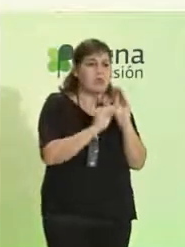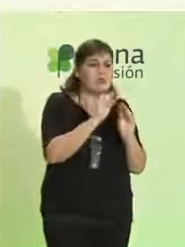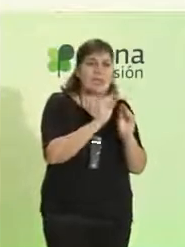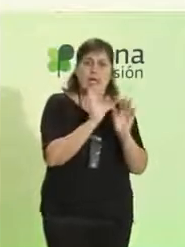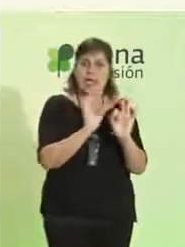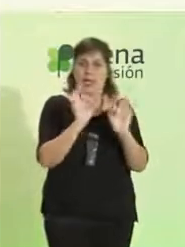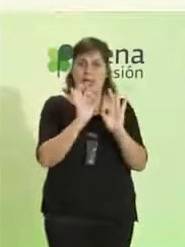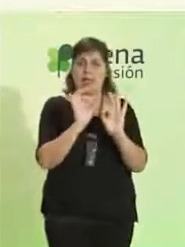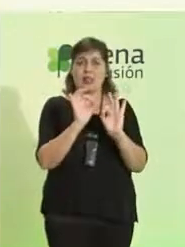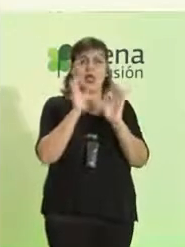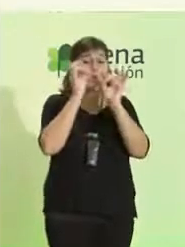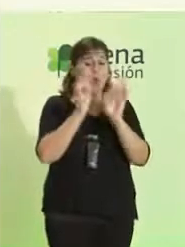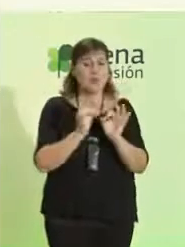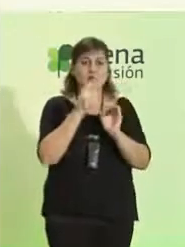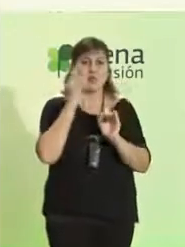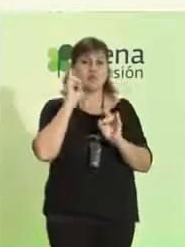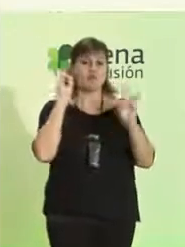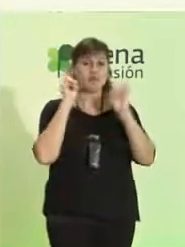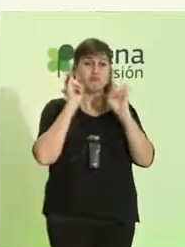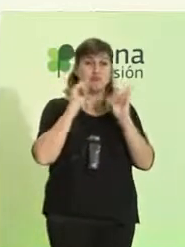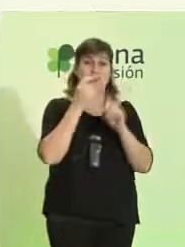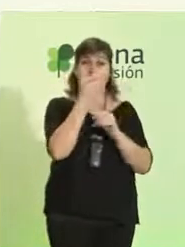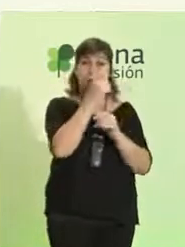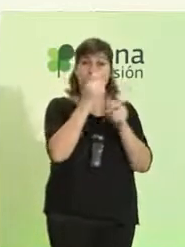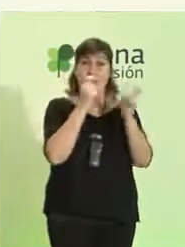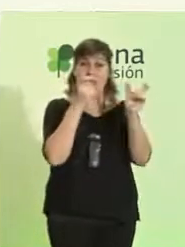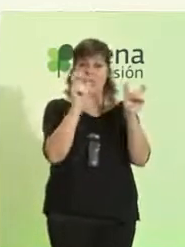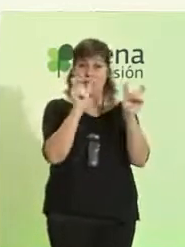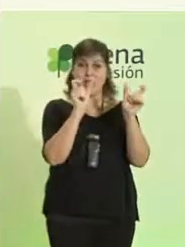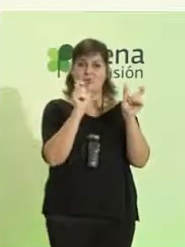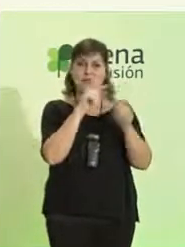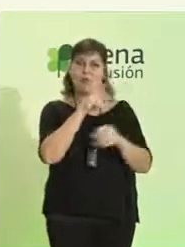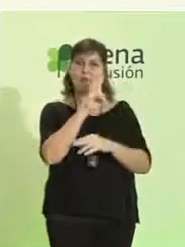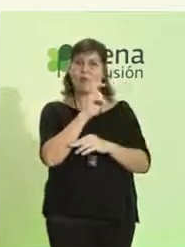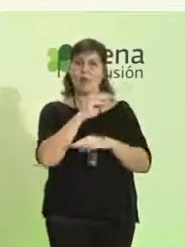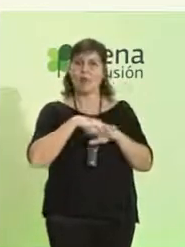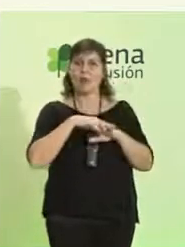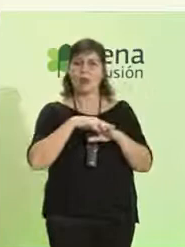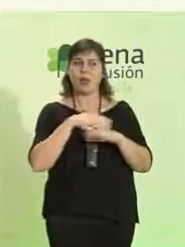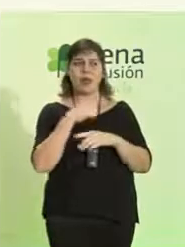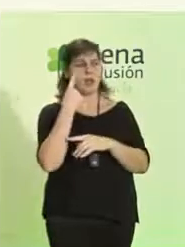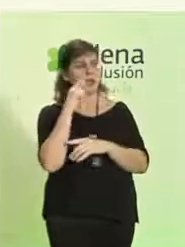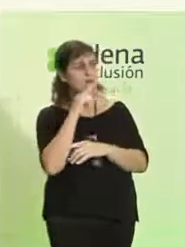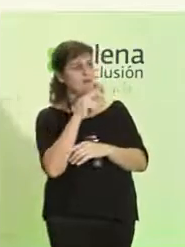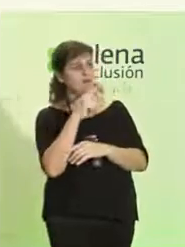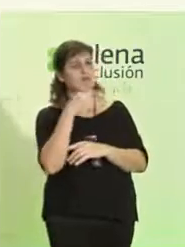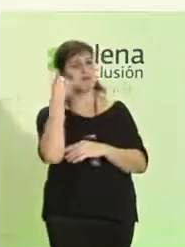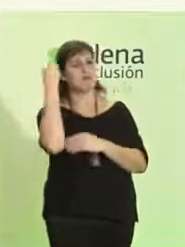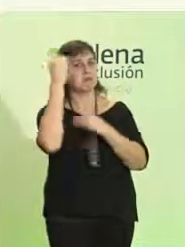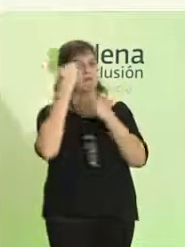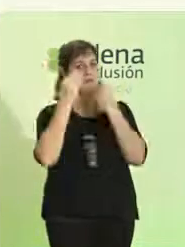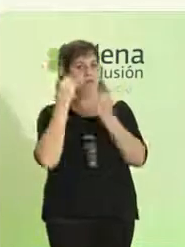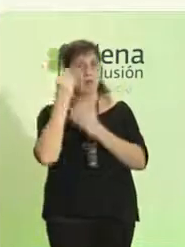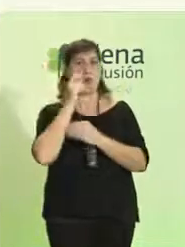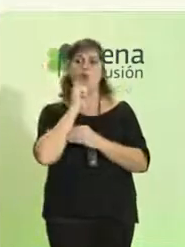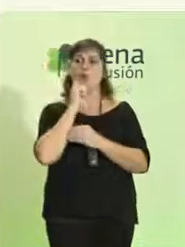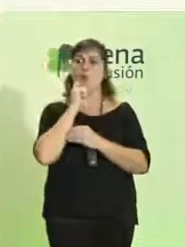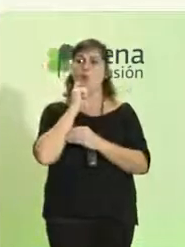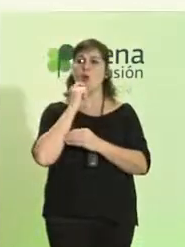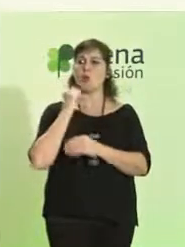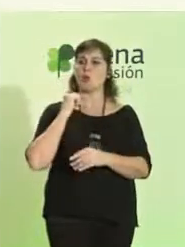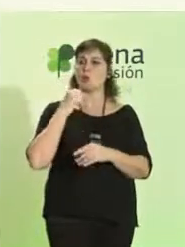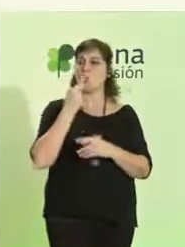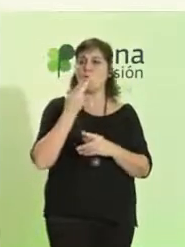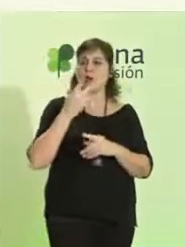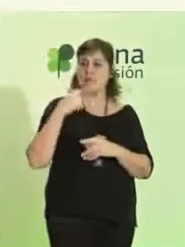tal cual, cómo habéis sonado ante diferentes palabras, porque esto también como espejo pues te hace pensar pues cuánta riqueza hay,